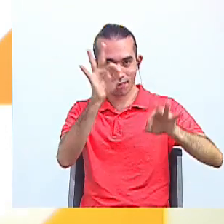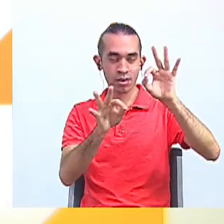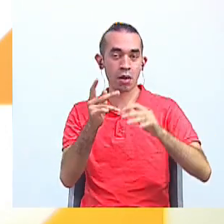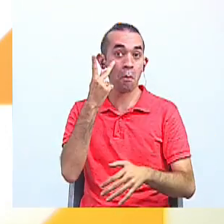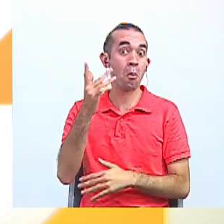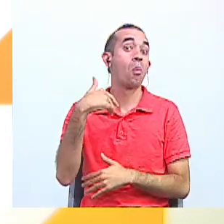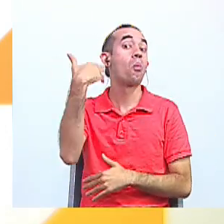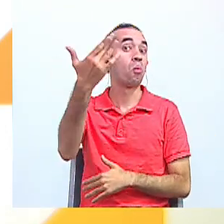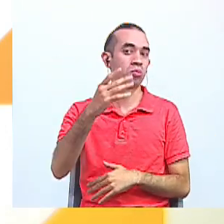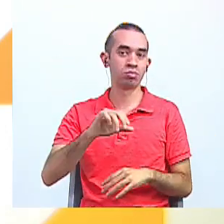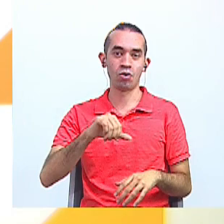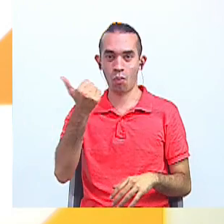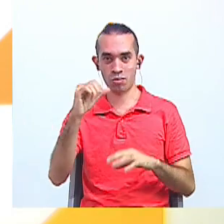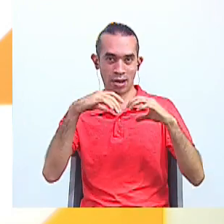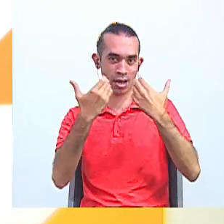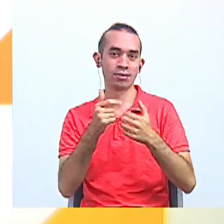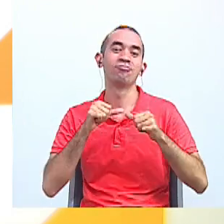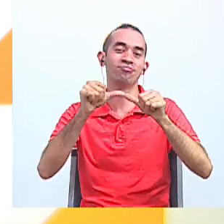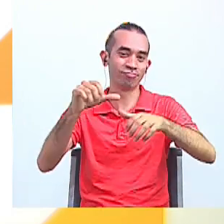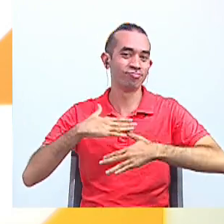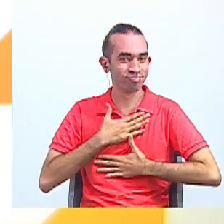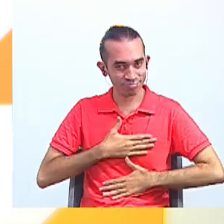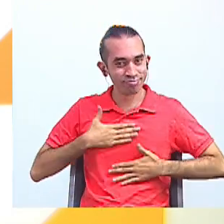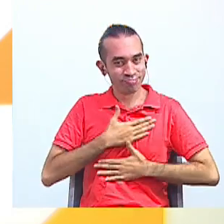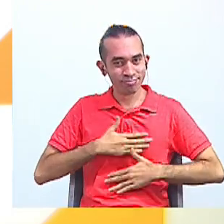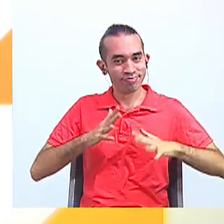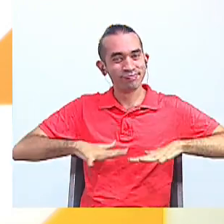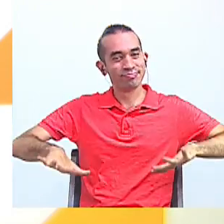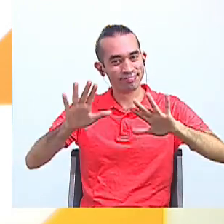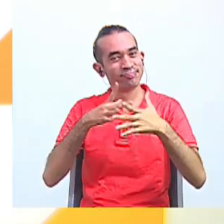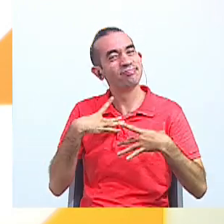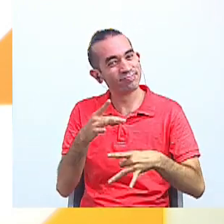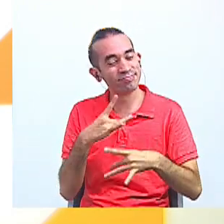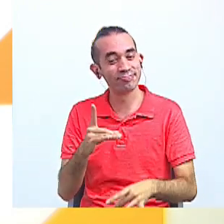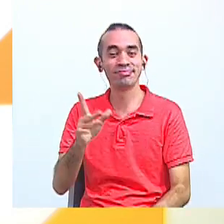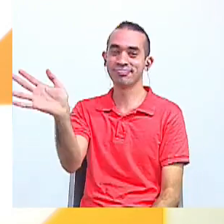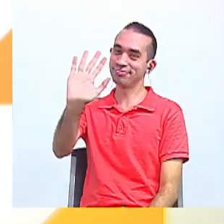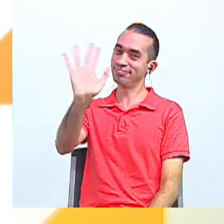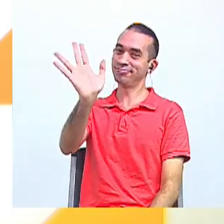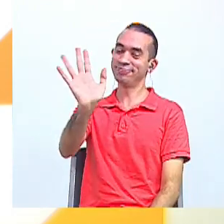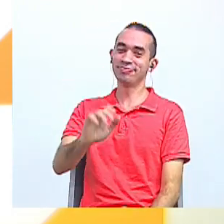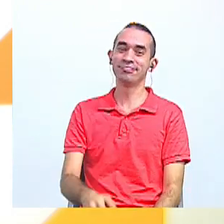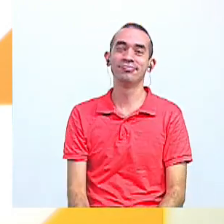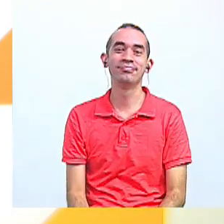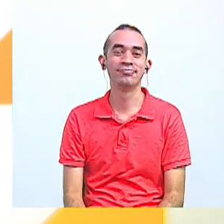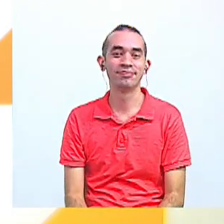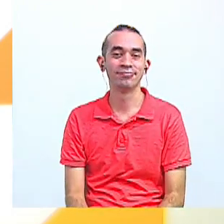para que sigan disfrutando de este espacio tan interesante. ¡Hasta luego!